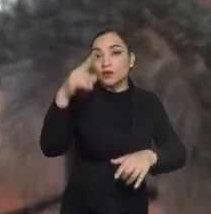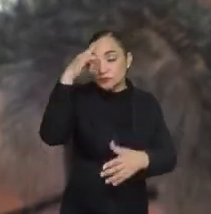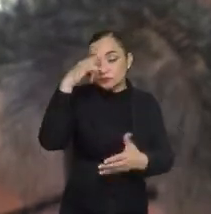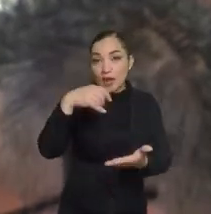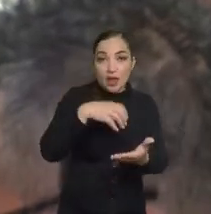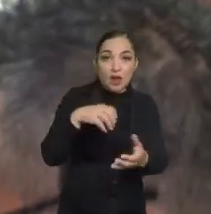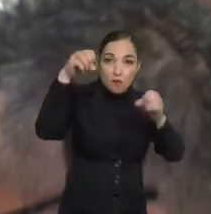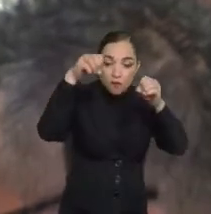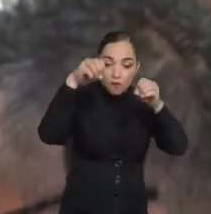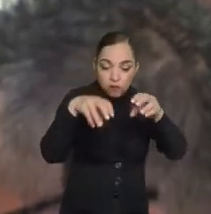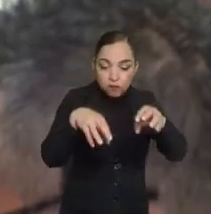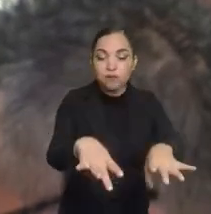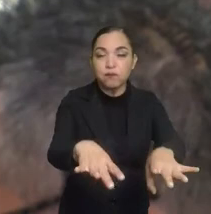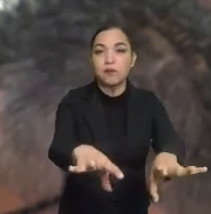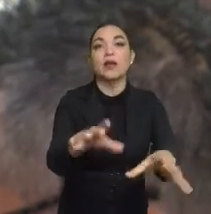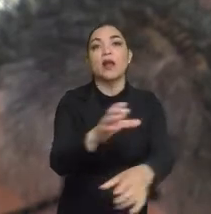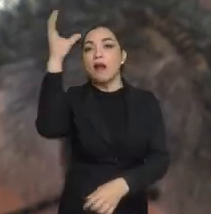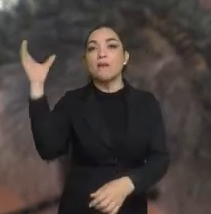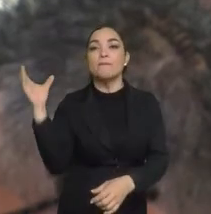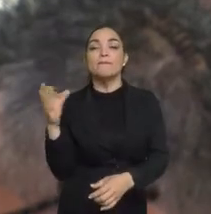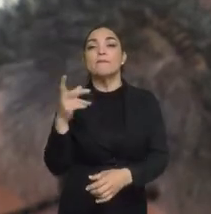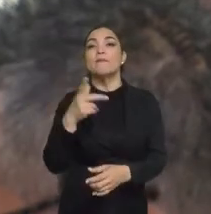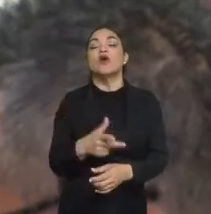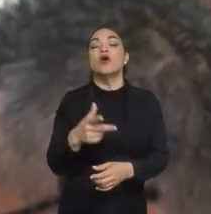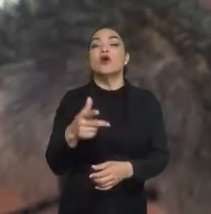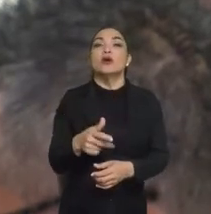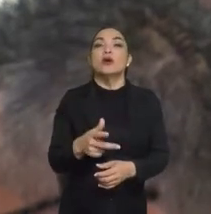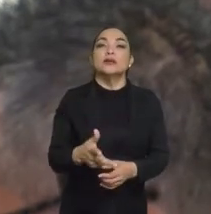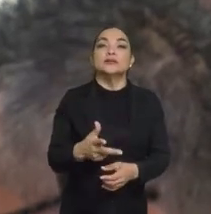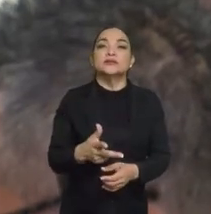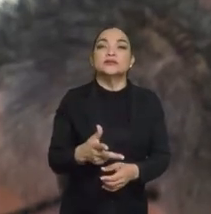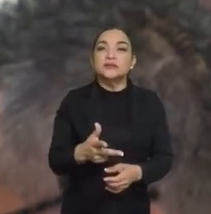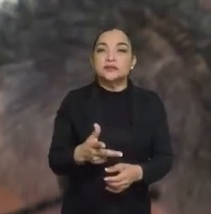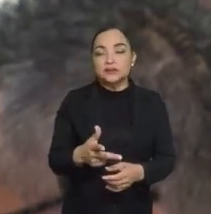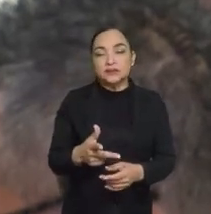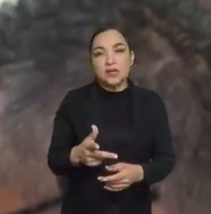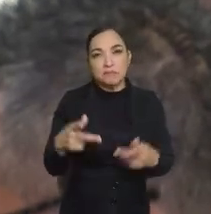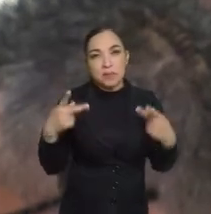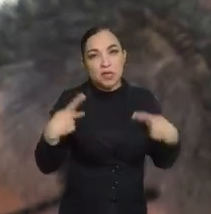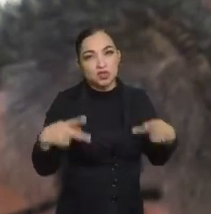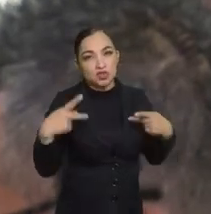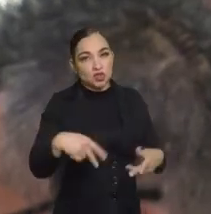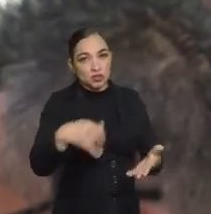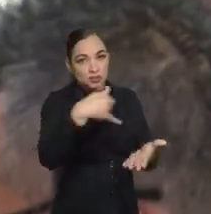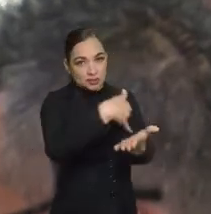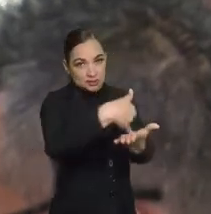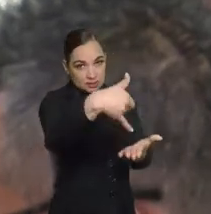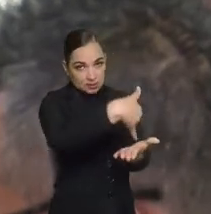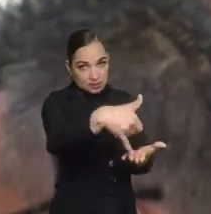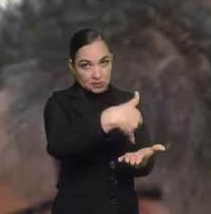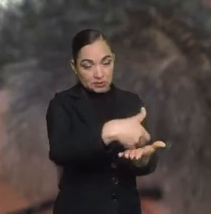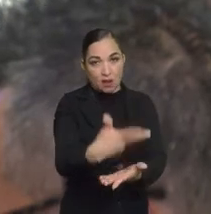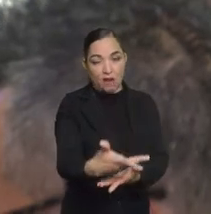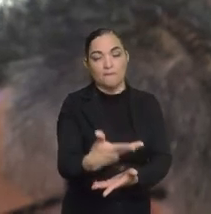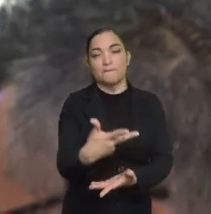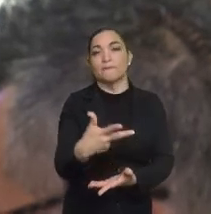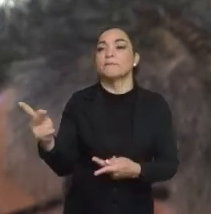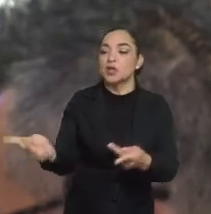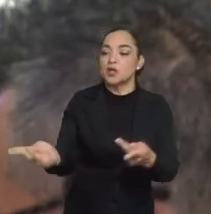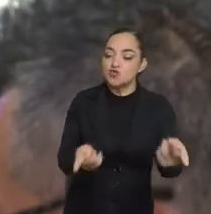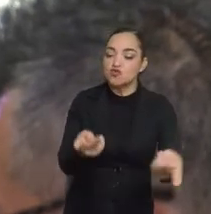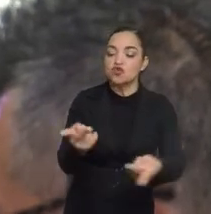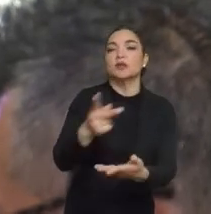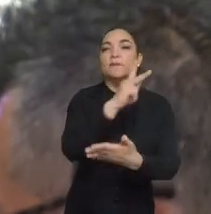pasada, pero no me atendió. Los productores me han estado preguntando mucho sobre las reglas de operación para este programa, que están